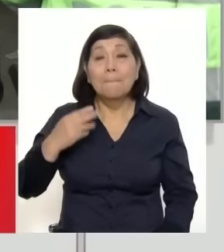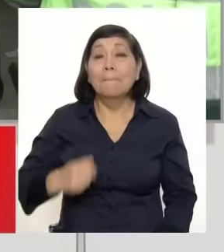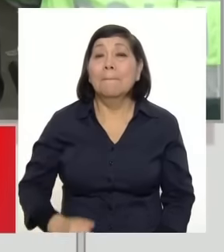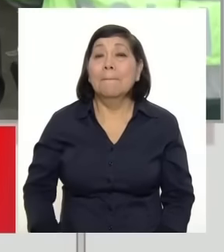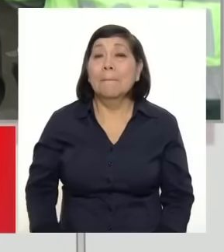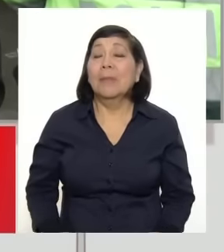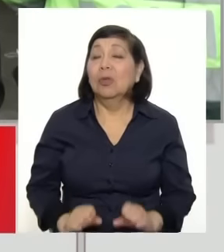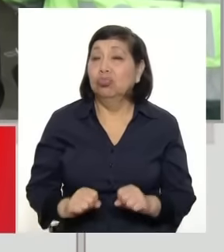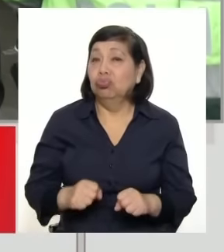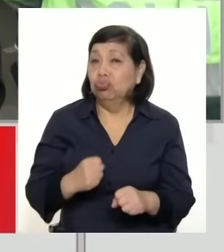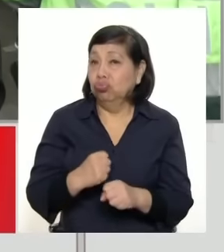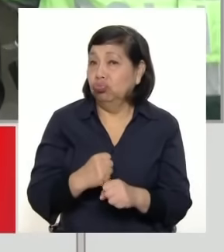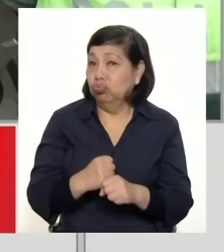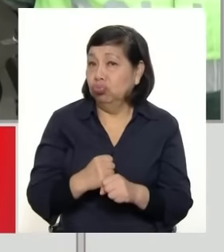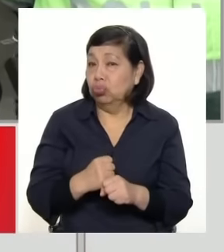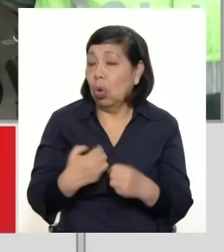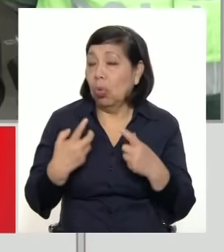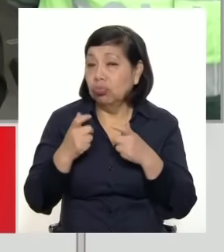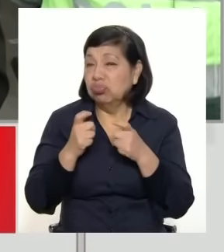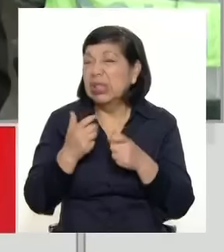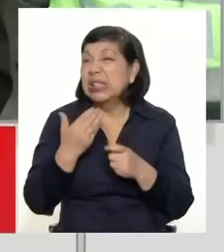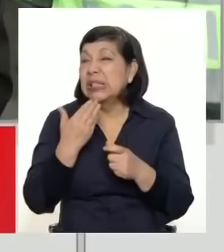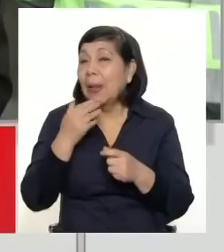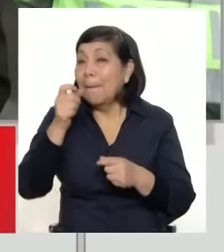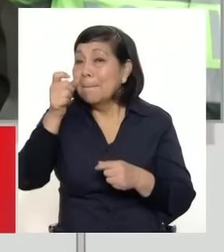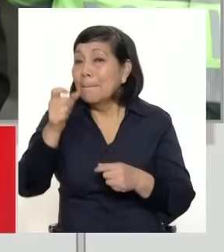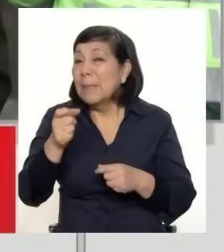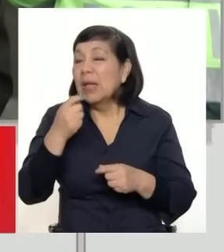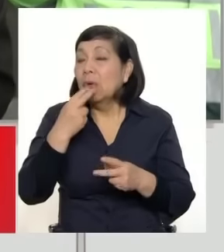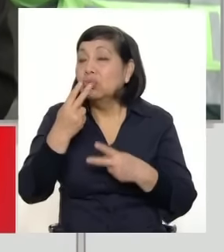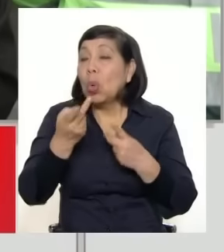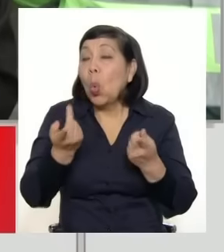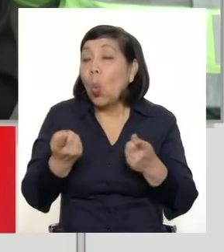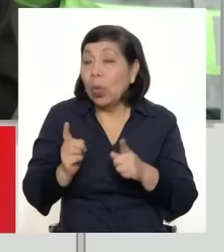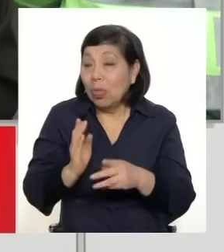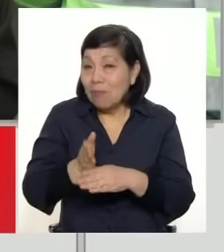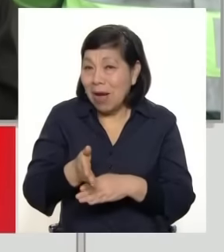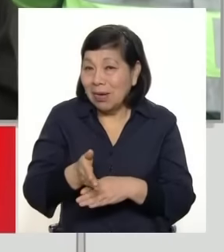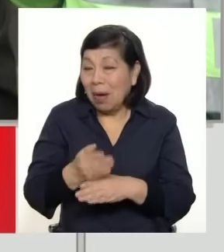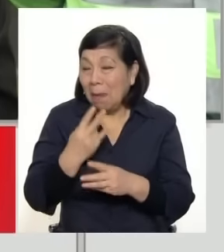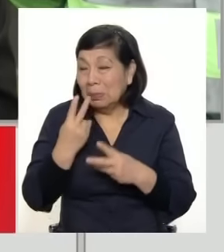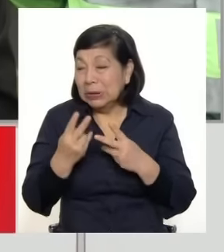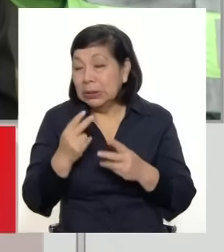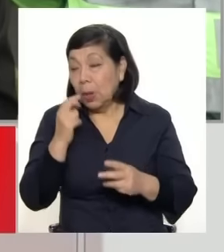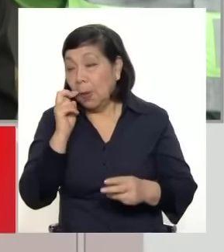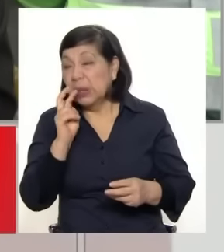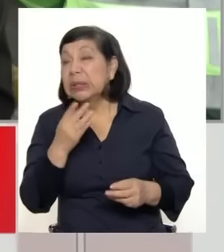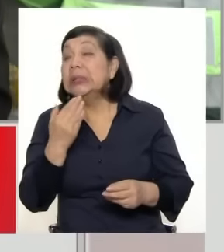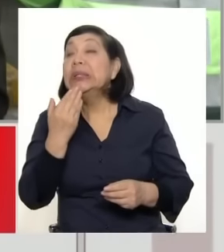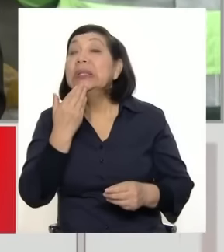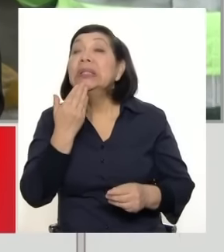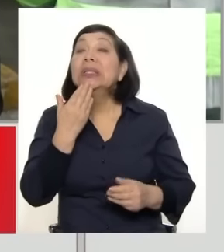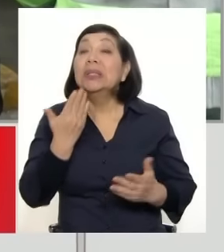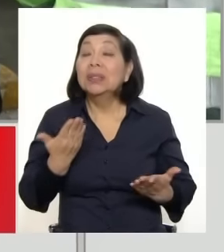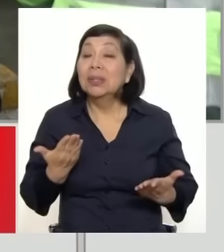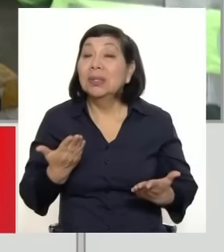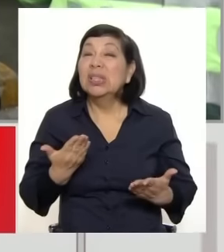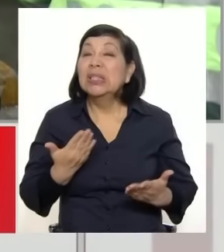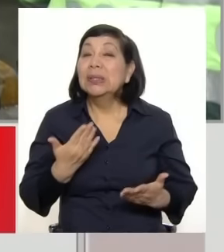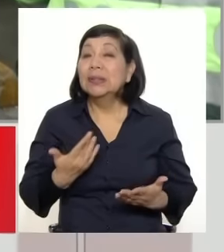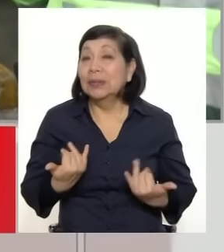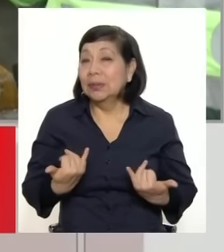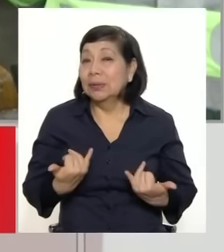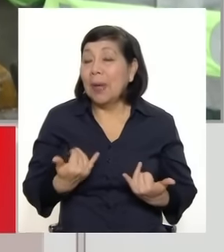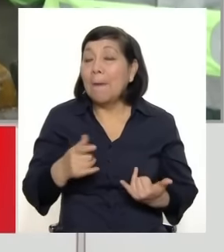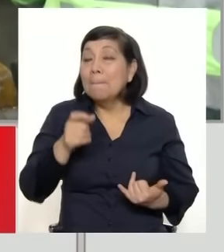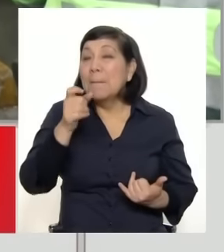Nacional, estamos haciendo un trabajo de control de identidad a las visitas el día de hoy, con la finalidad de poder identificar